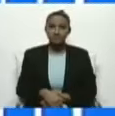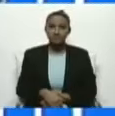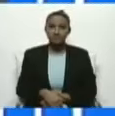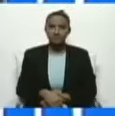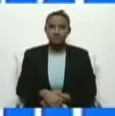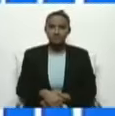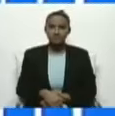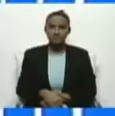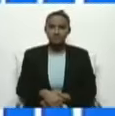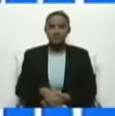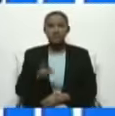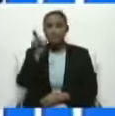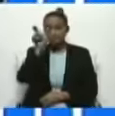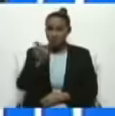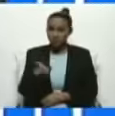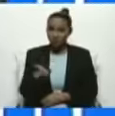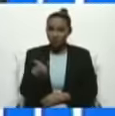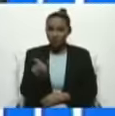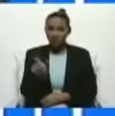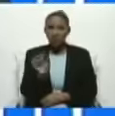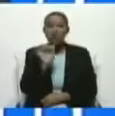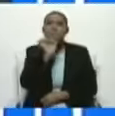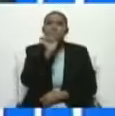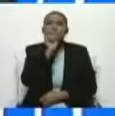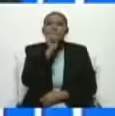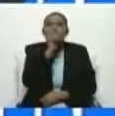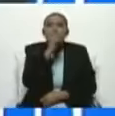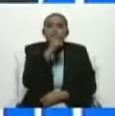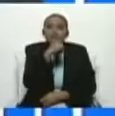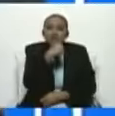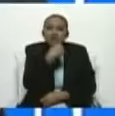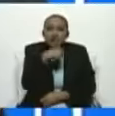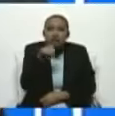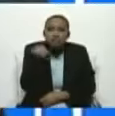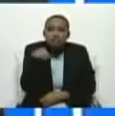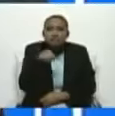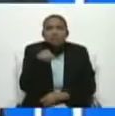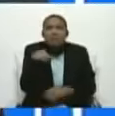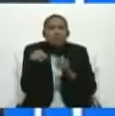Y ponían a una viejita, a una señora de la tercera edad, una abuela.